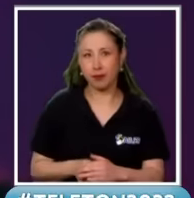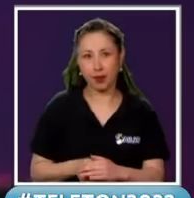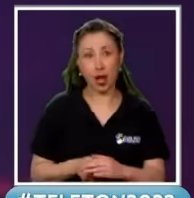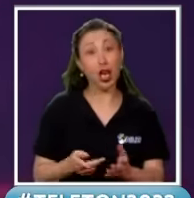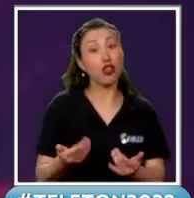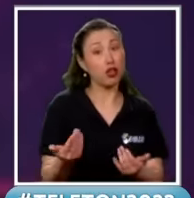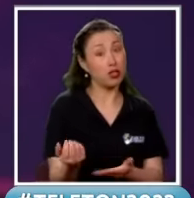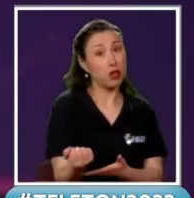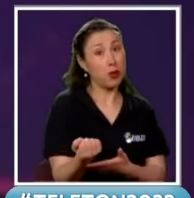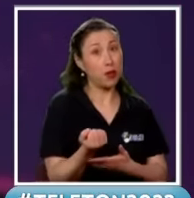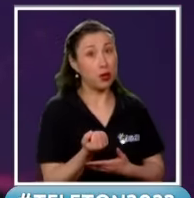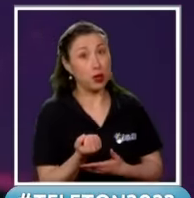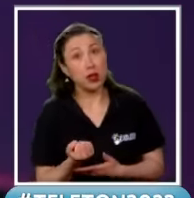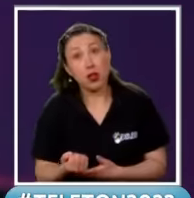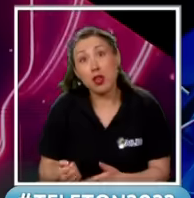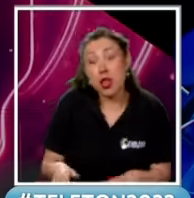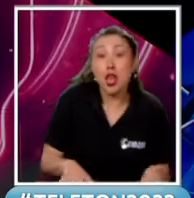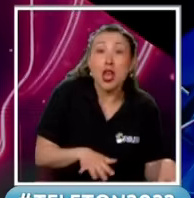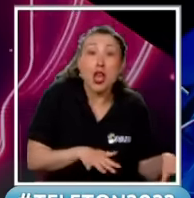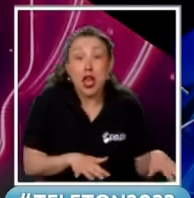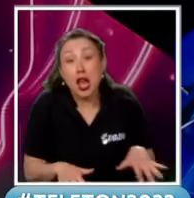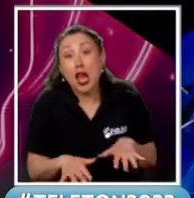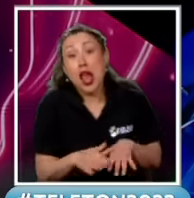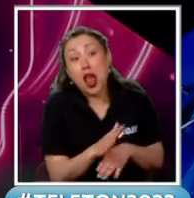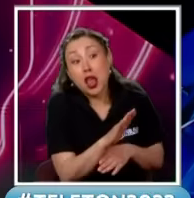ayudan. Y si te invito a tomar once.